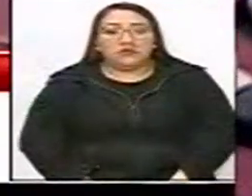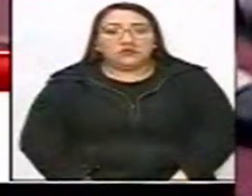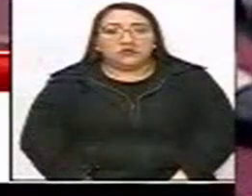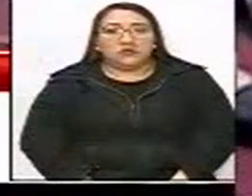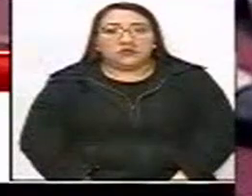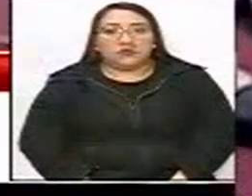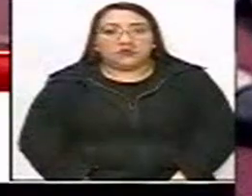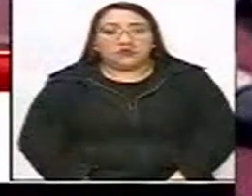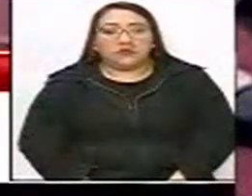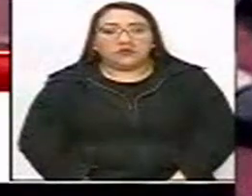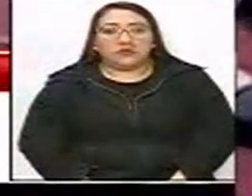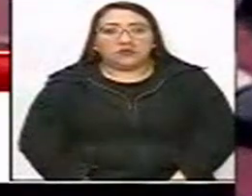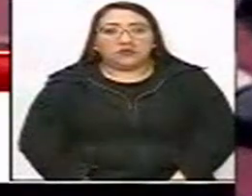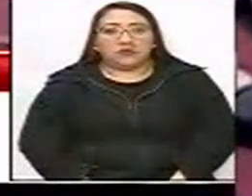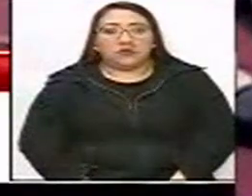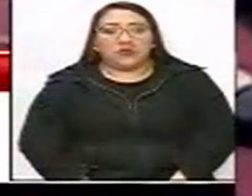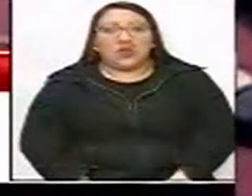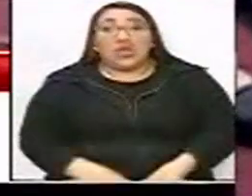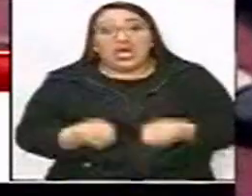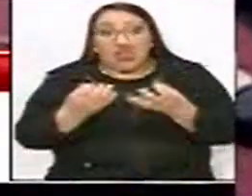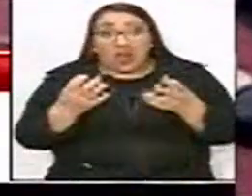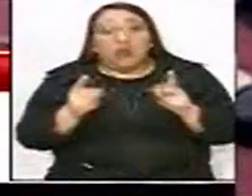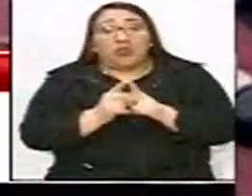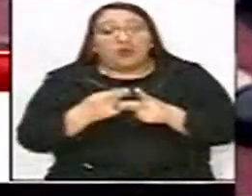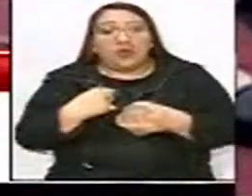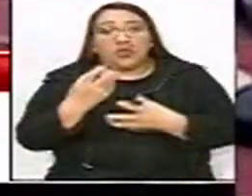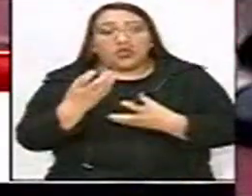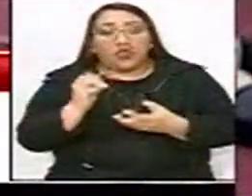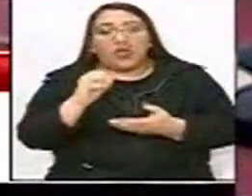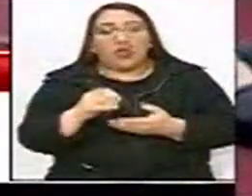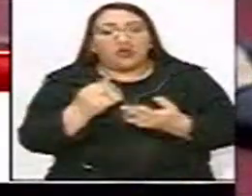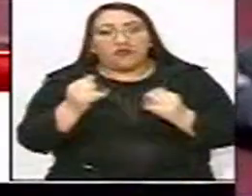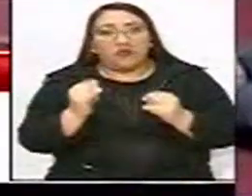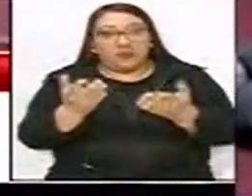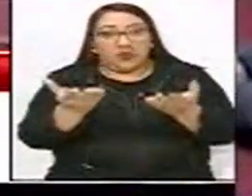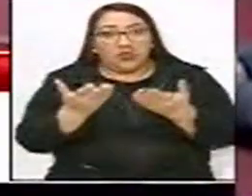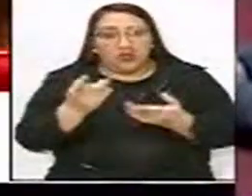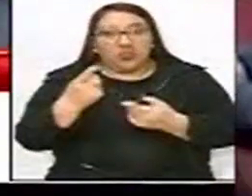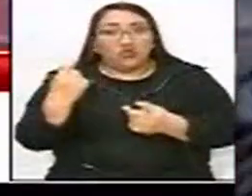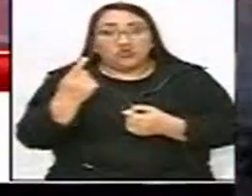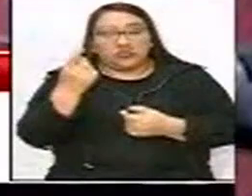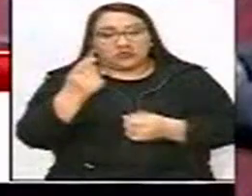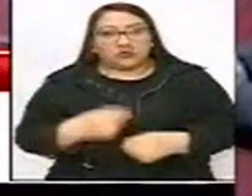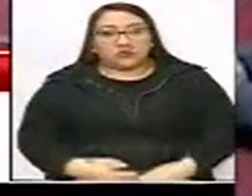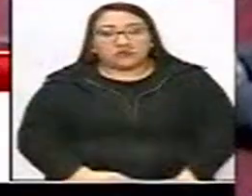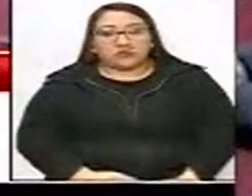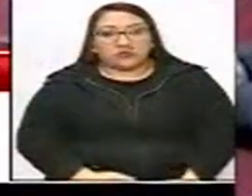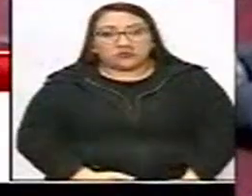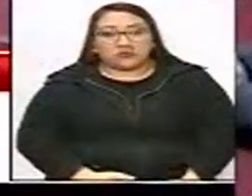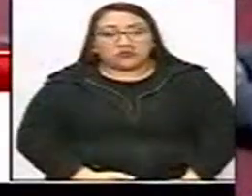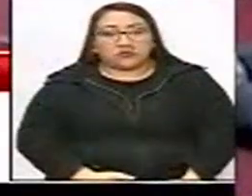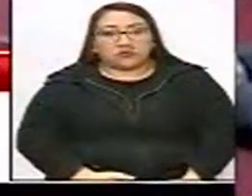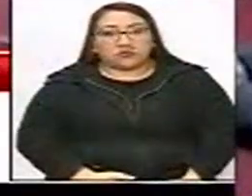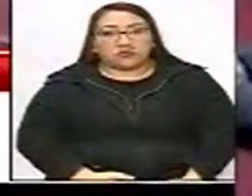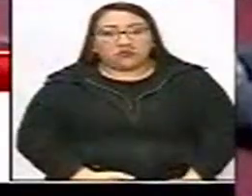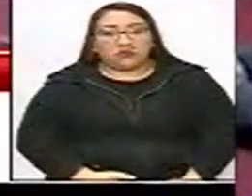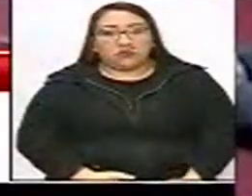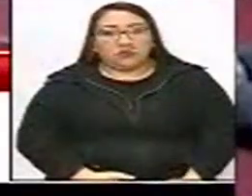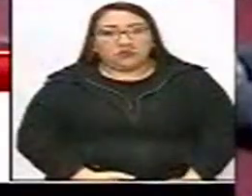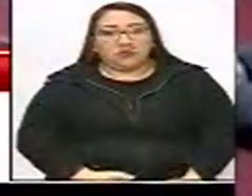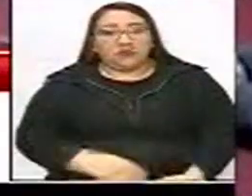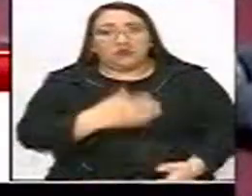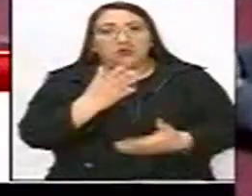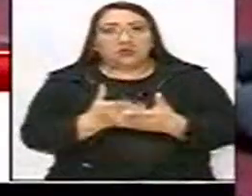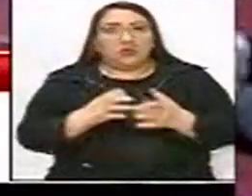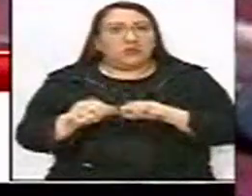evitar detenerme en esta información que nos traslada su gerente del perjuicio que habría